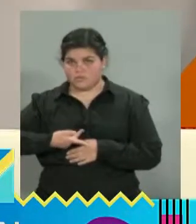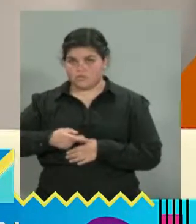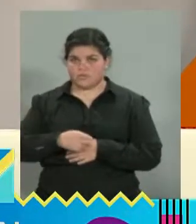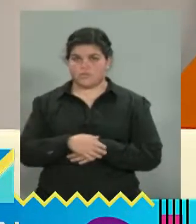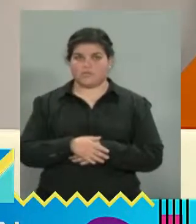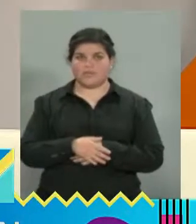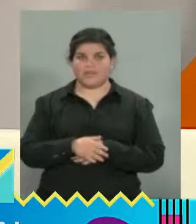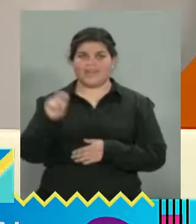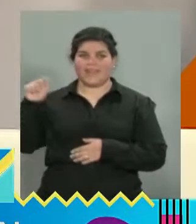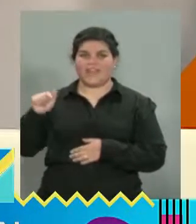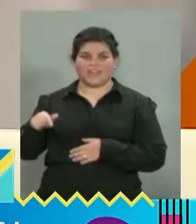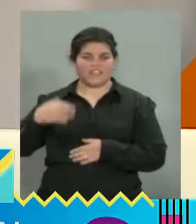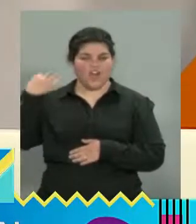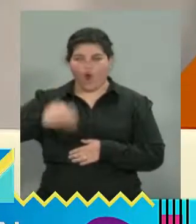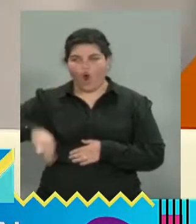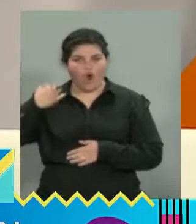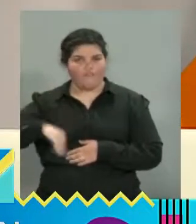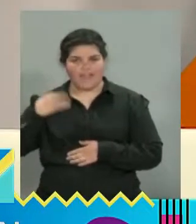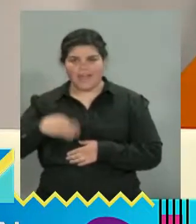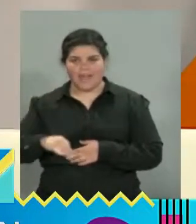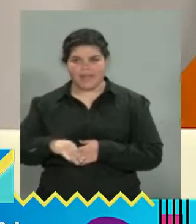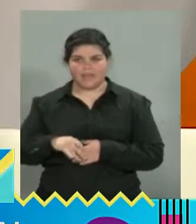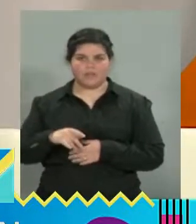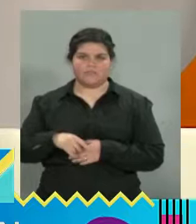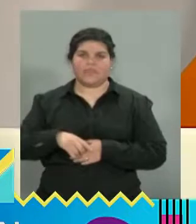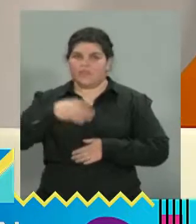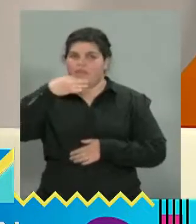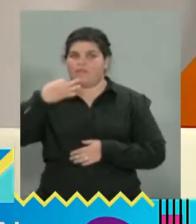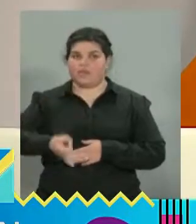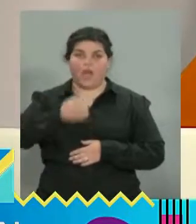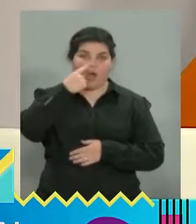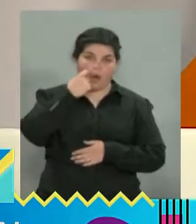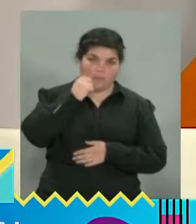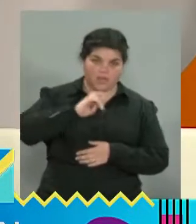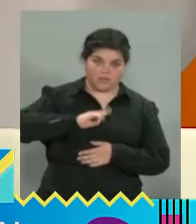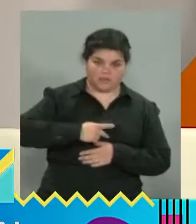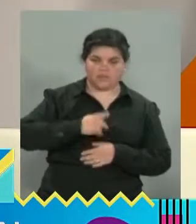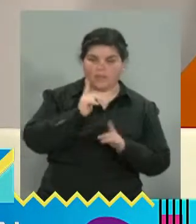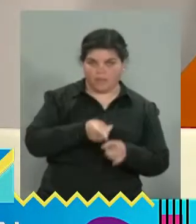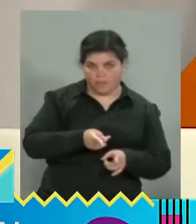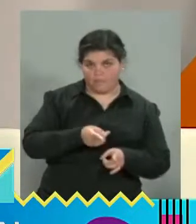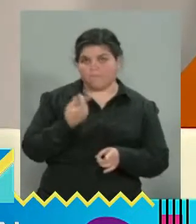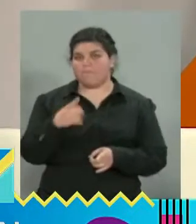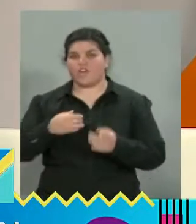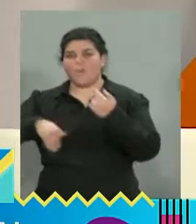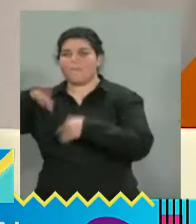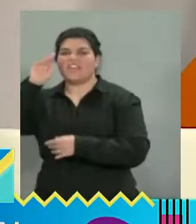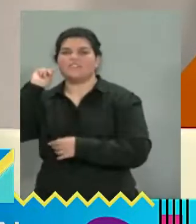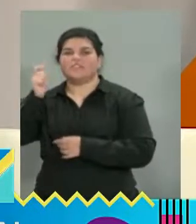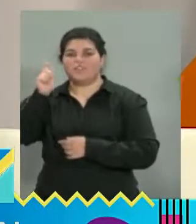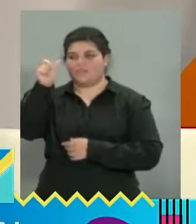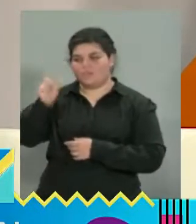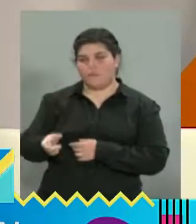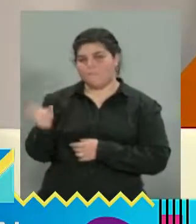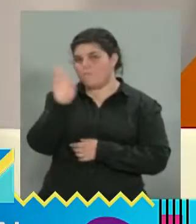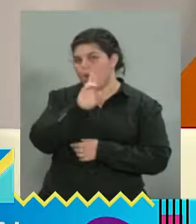que más se ven obligadas, sin visibilizar por supuesto a los varones trans, pero que las vemos en el ejercicio